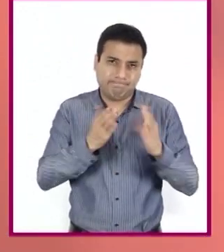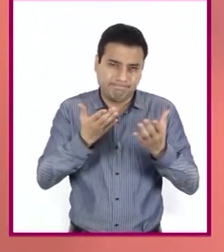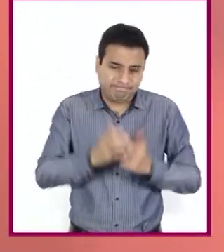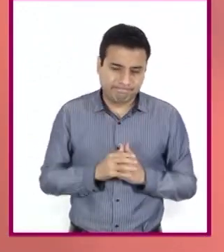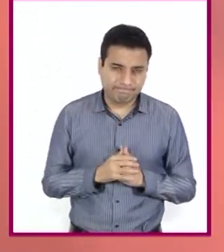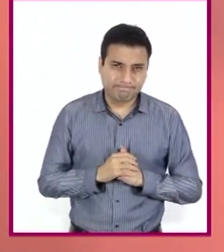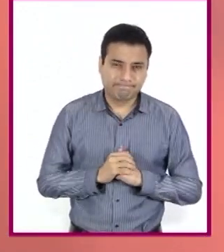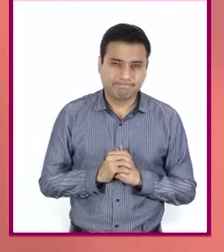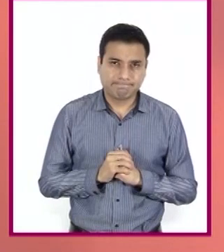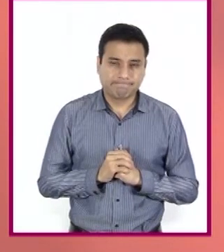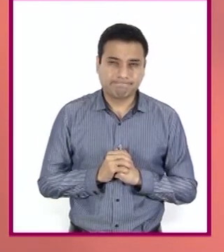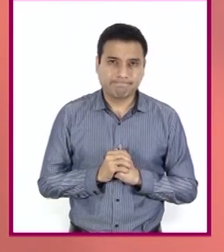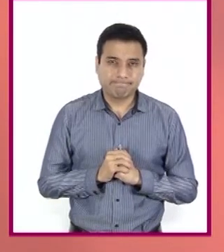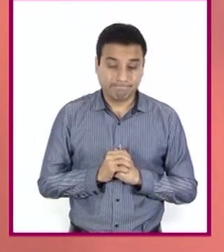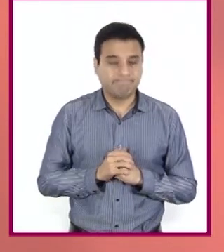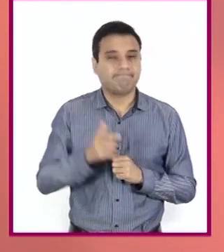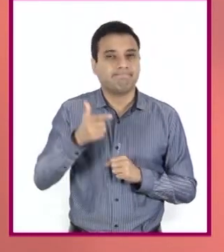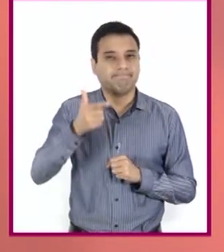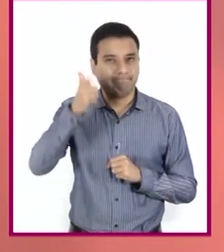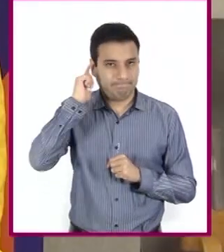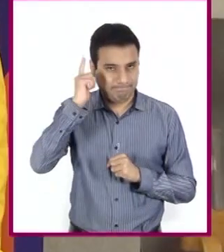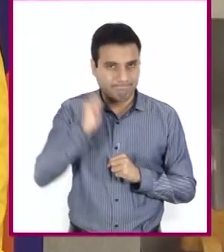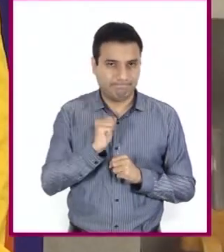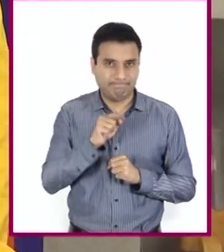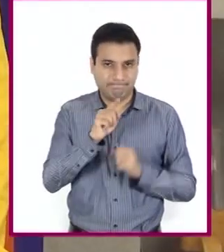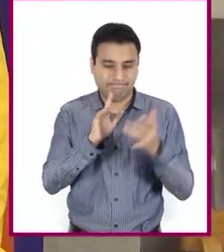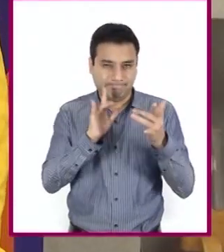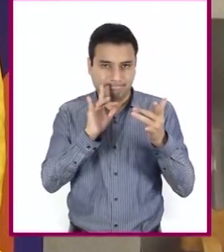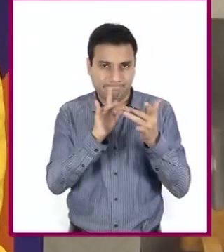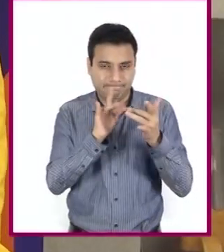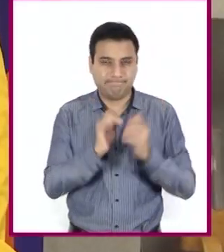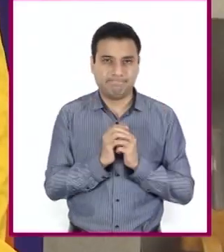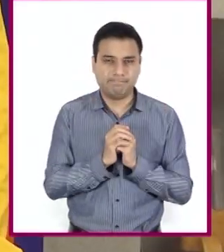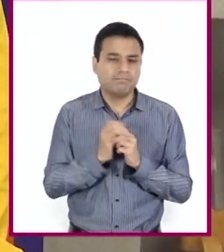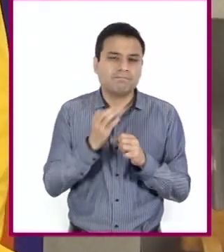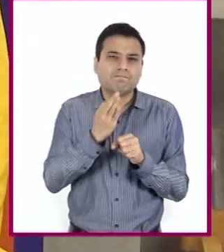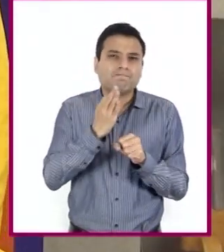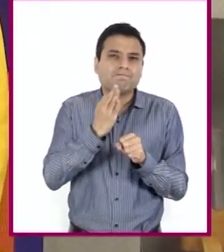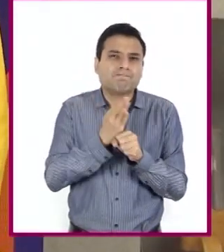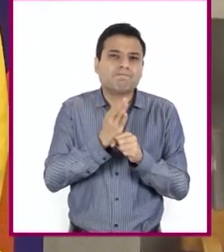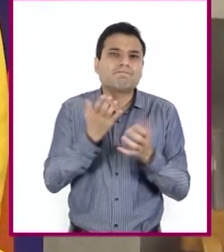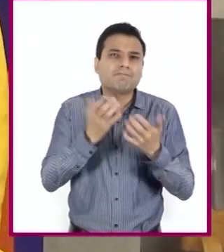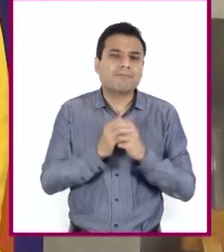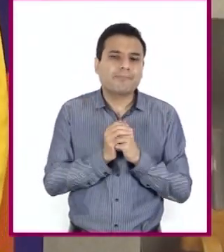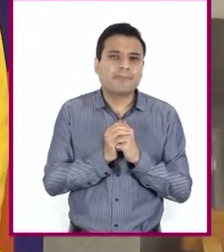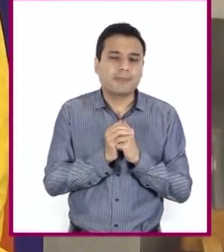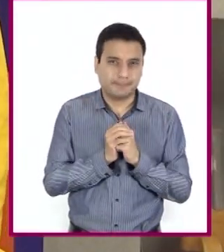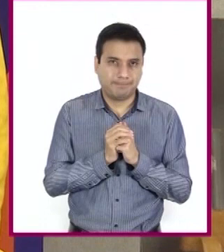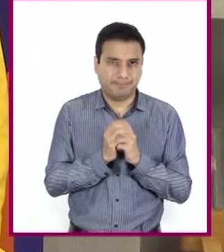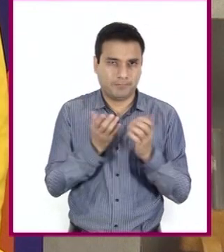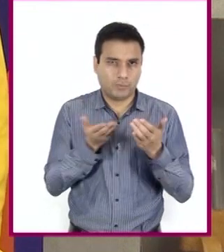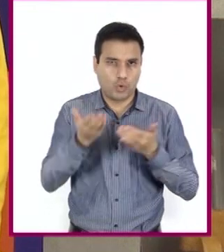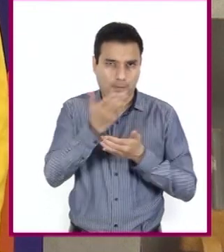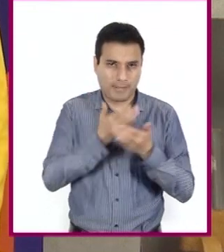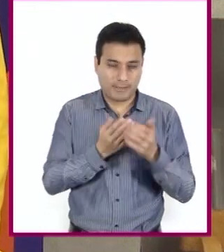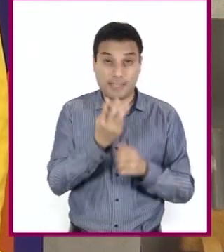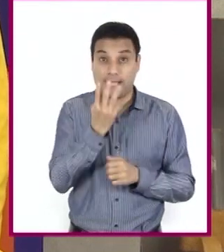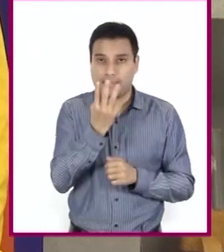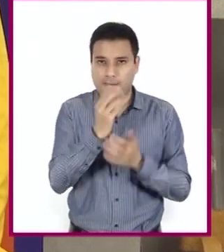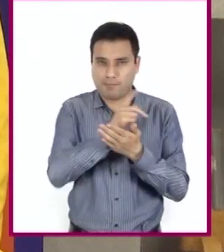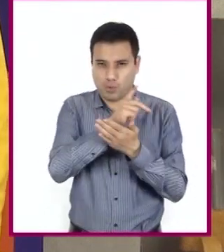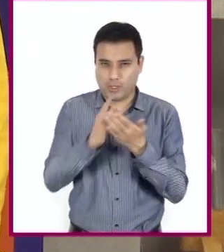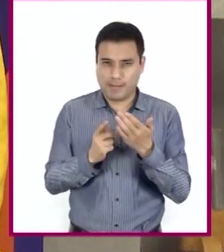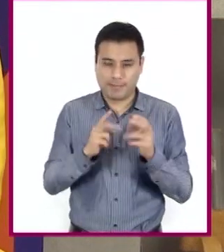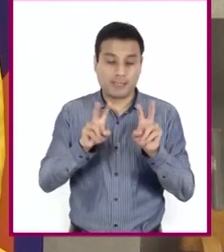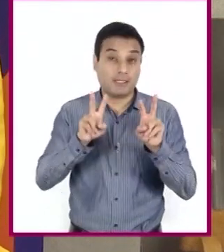alumnos, con los que esperamos tengan contacto frecuente. En esta ocasión queremos compartir 3 programas también